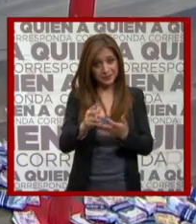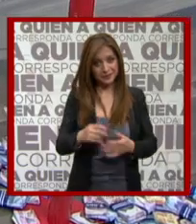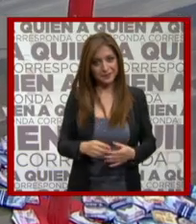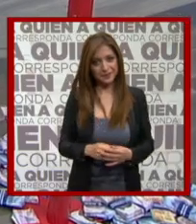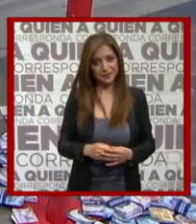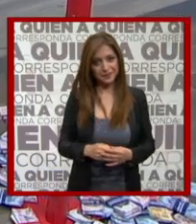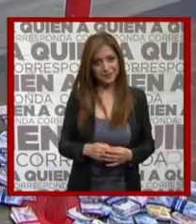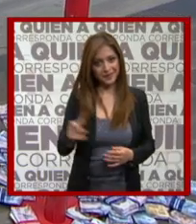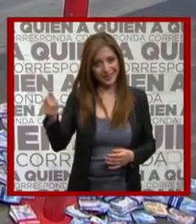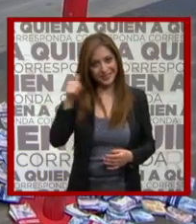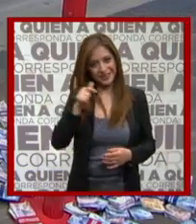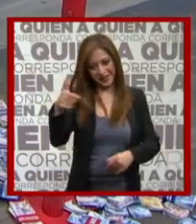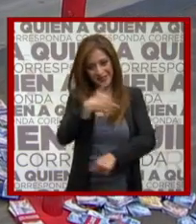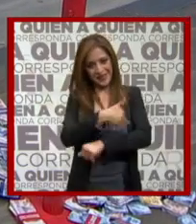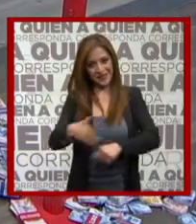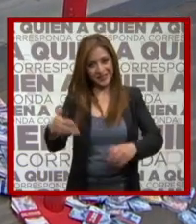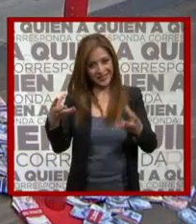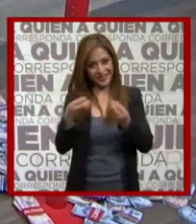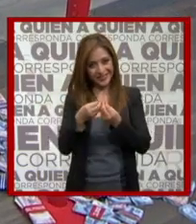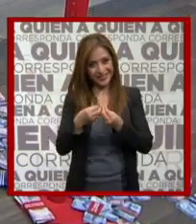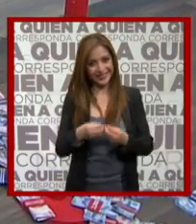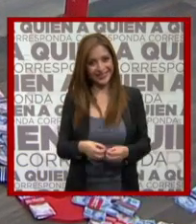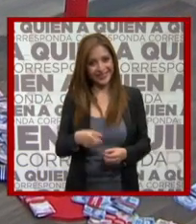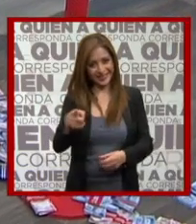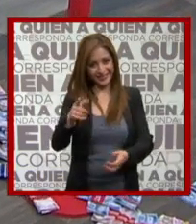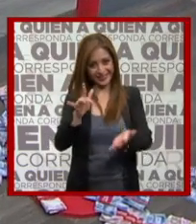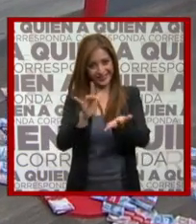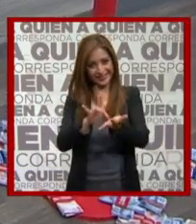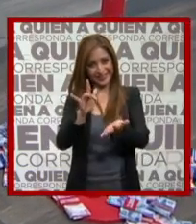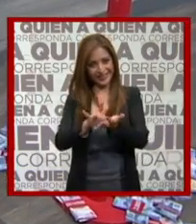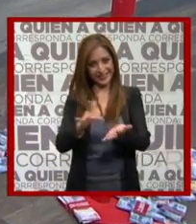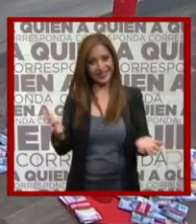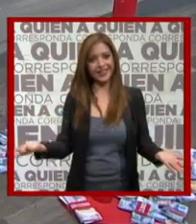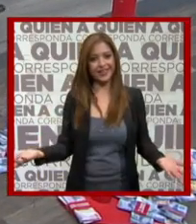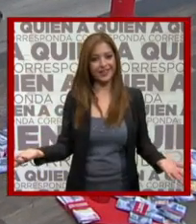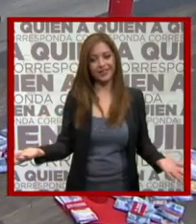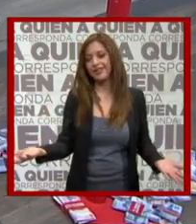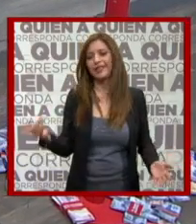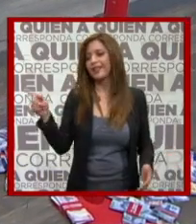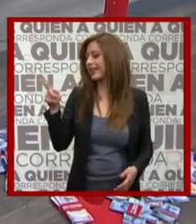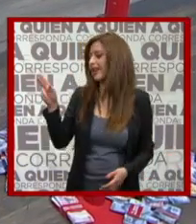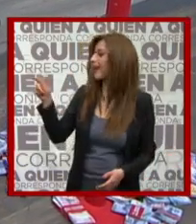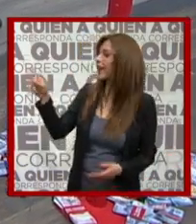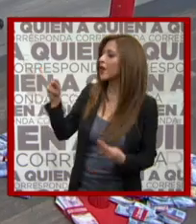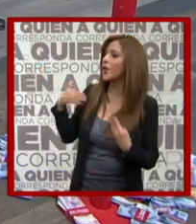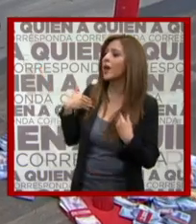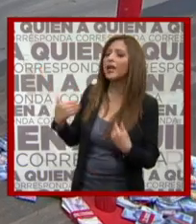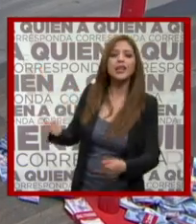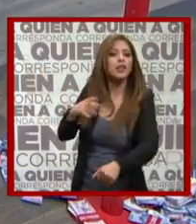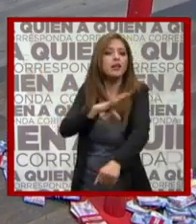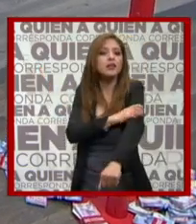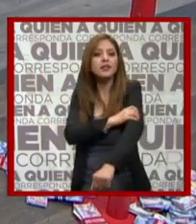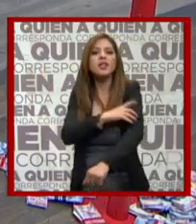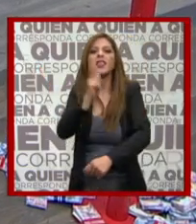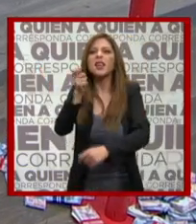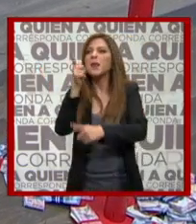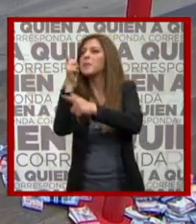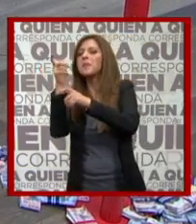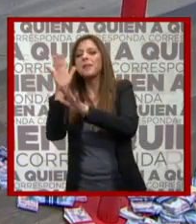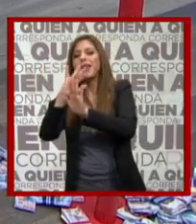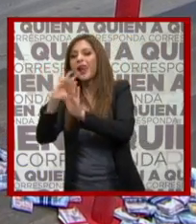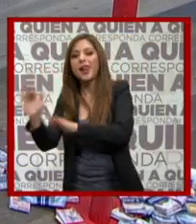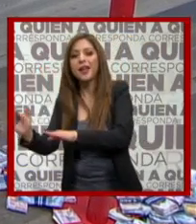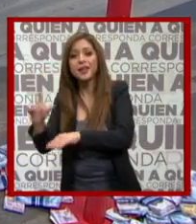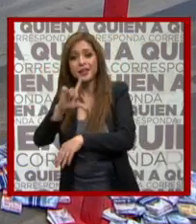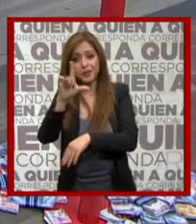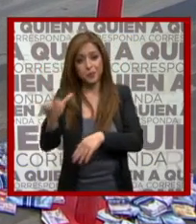Un programa 100% familiar. Está activando esta. No, Carla. Ella nunca entendió lo de los patos, las escopetas, esas cosas, pero